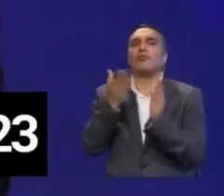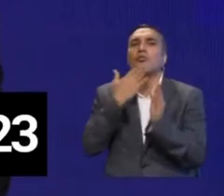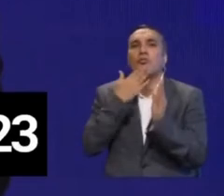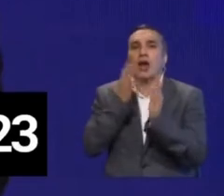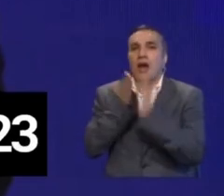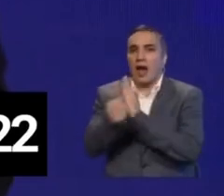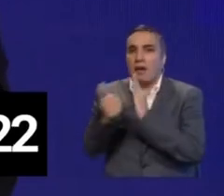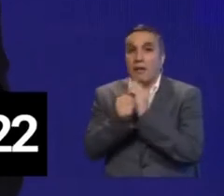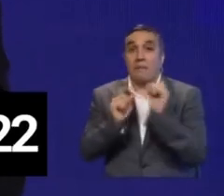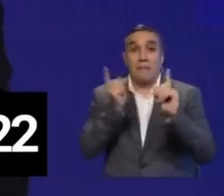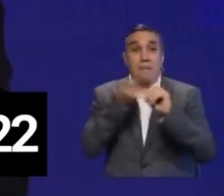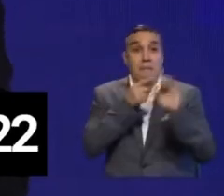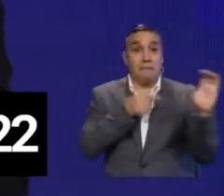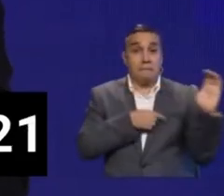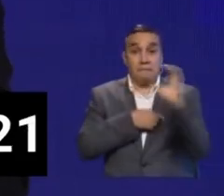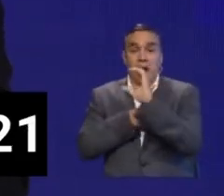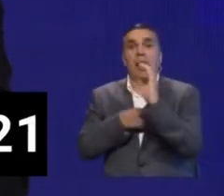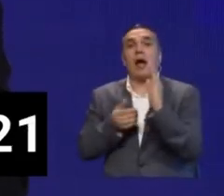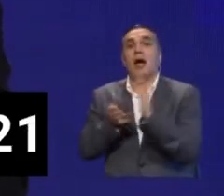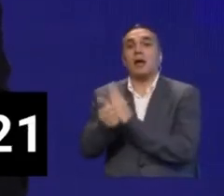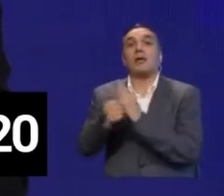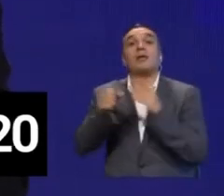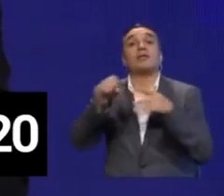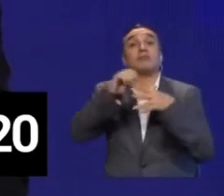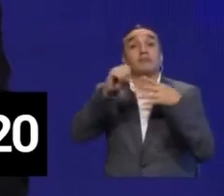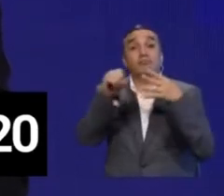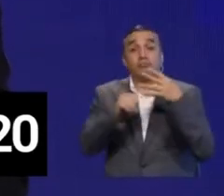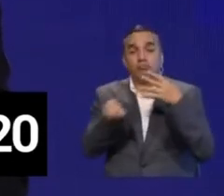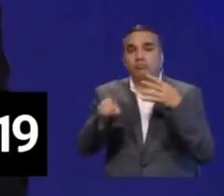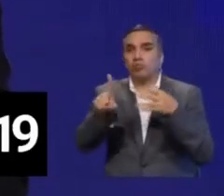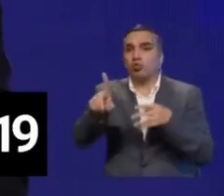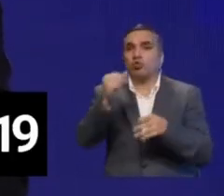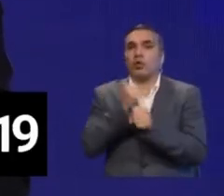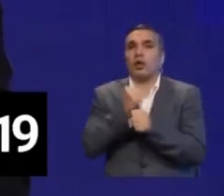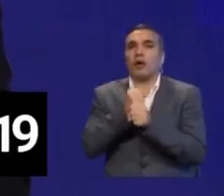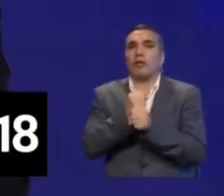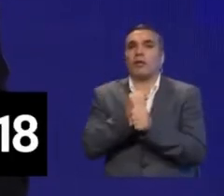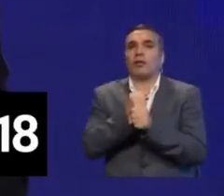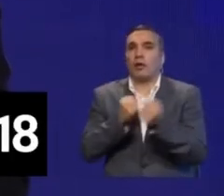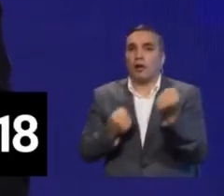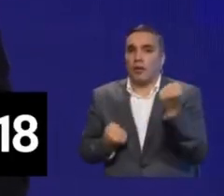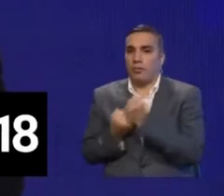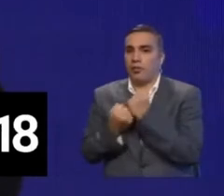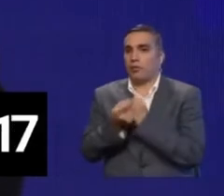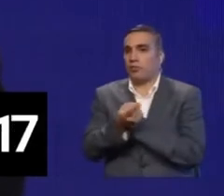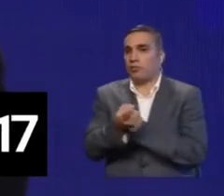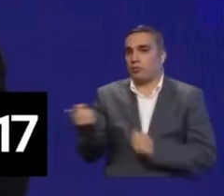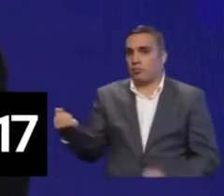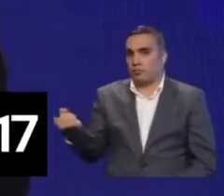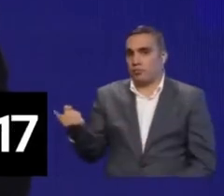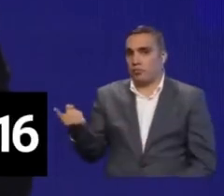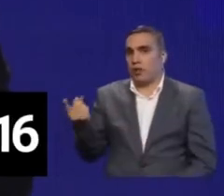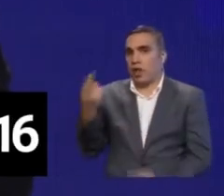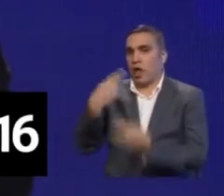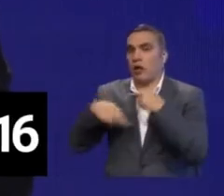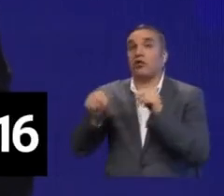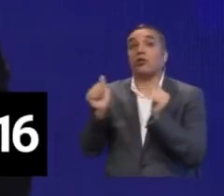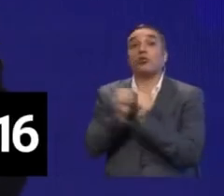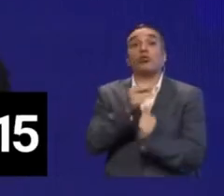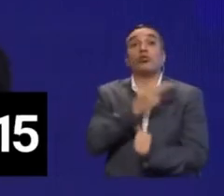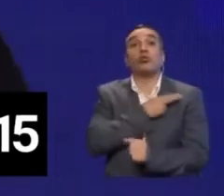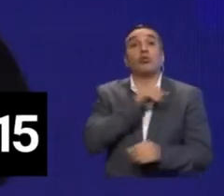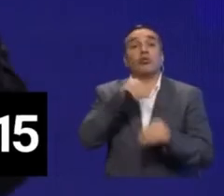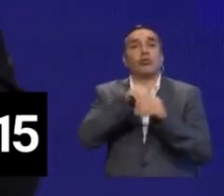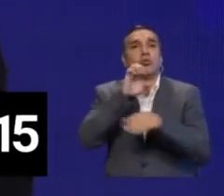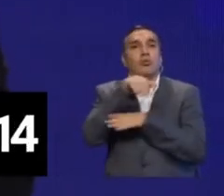capacitación, justamente con la CNESID, a quien le dispondré que esa va a ser su labor, apoyar a los emprendedores y conjuntamente con las universidades del